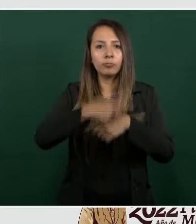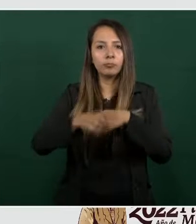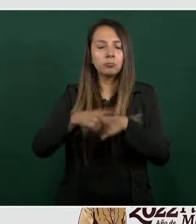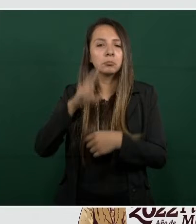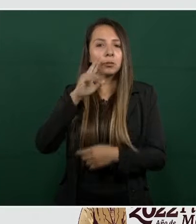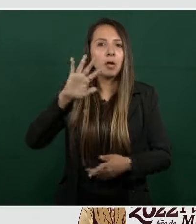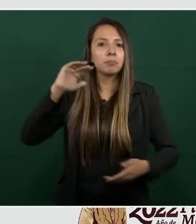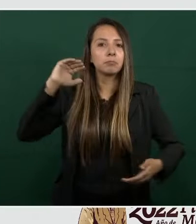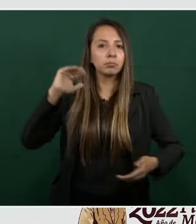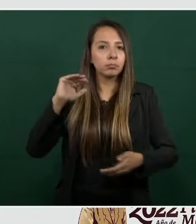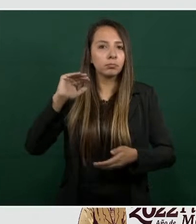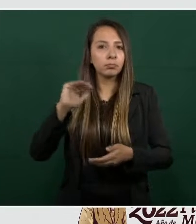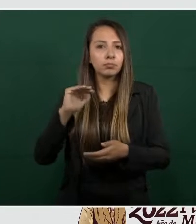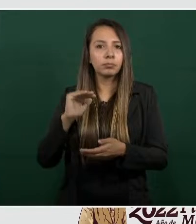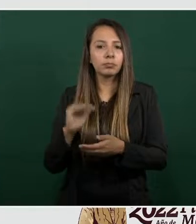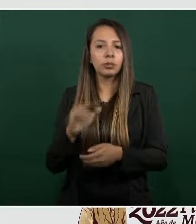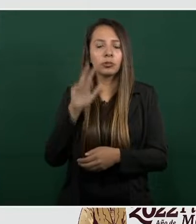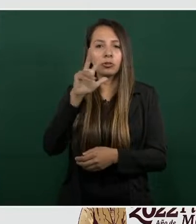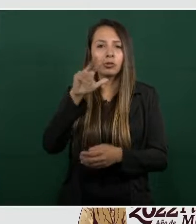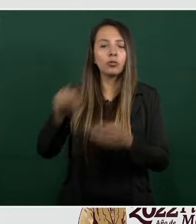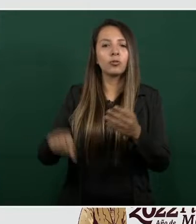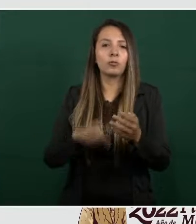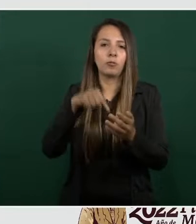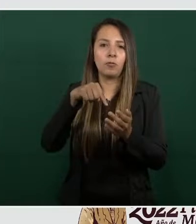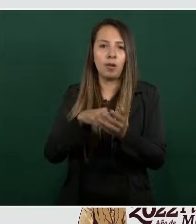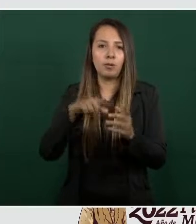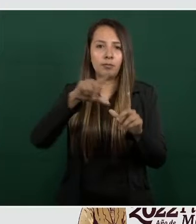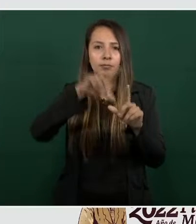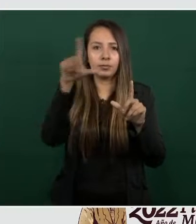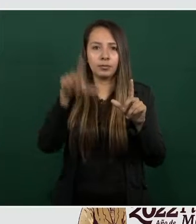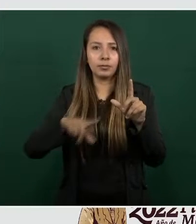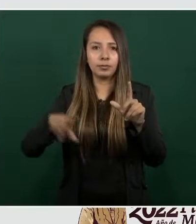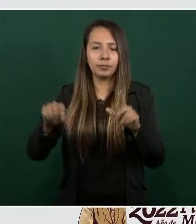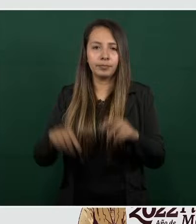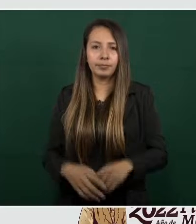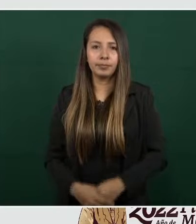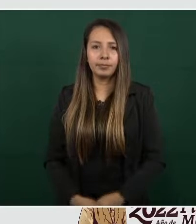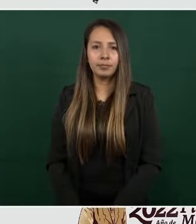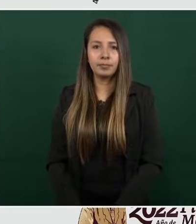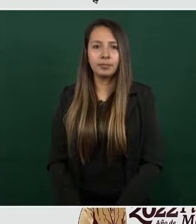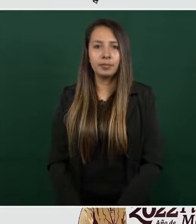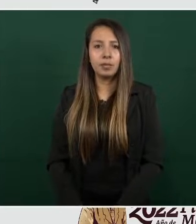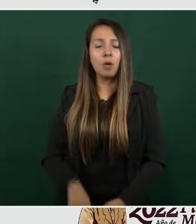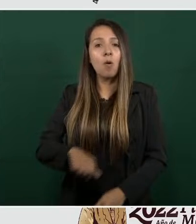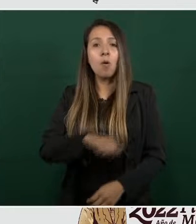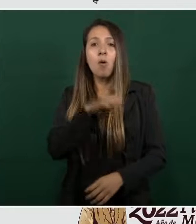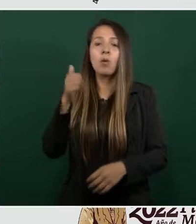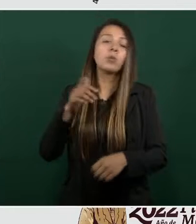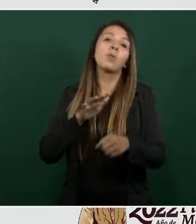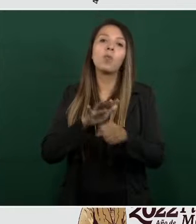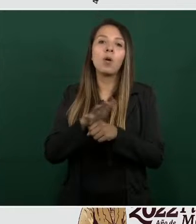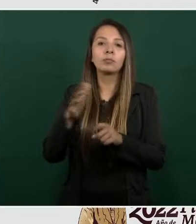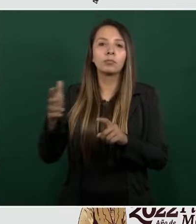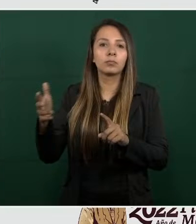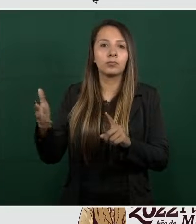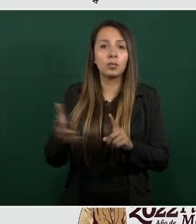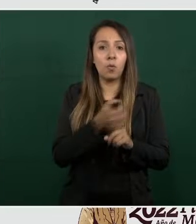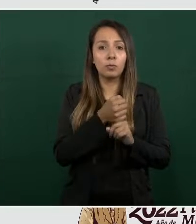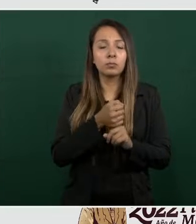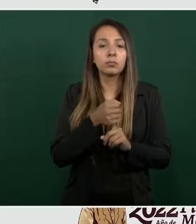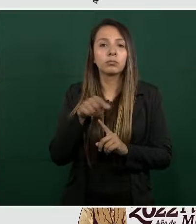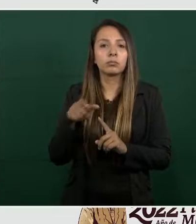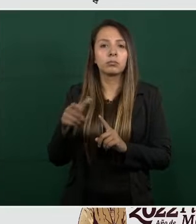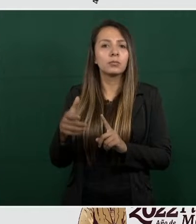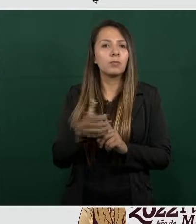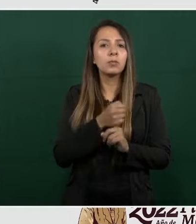baja, con el 18 lugar a nivel nacional. El siguiente delito, el secuestro, solamente